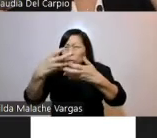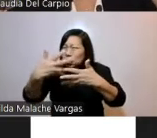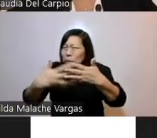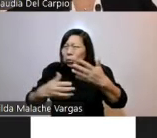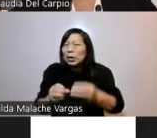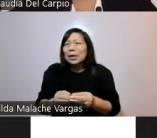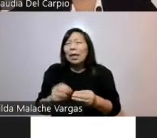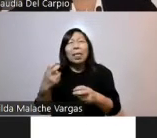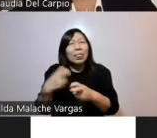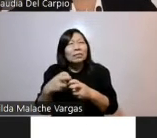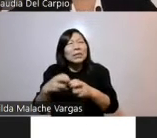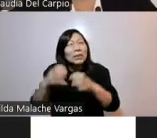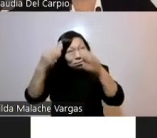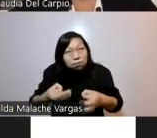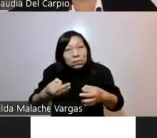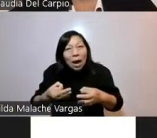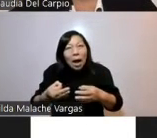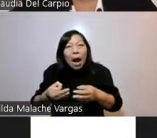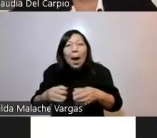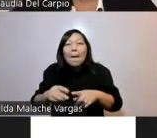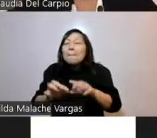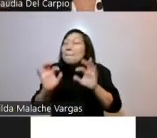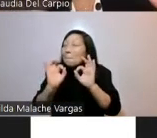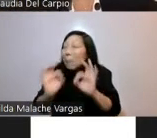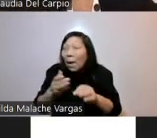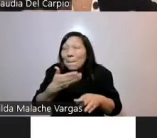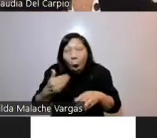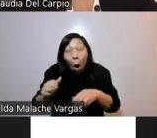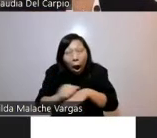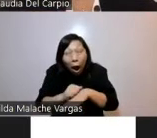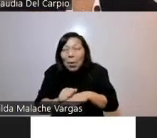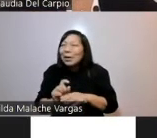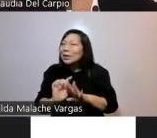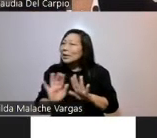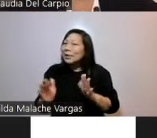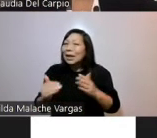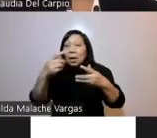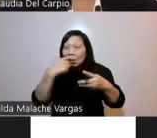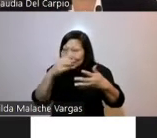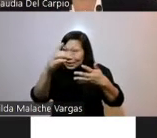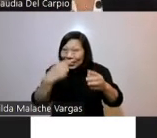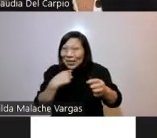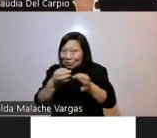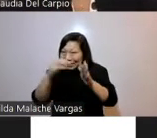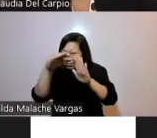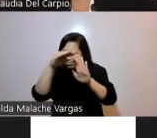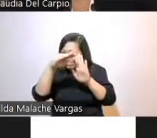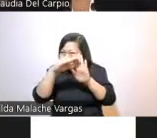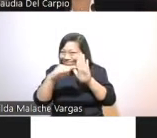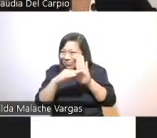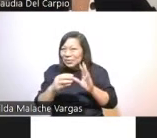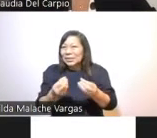muy difícil encontrar el jabón íntimo perfecto, pero al menos que tengan estas características. Y evitar las